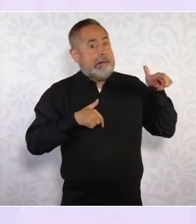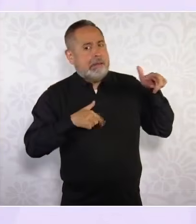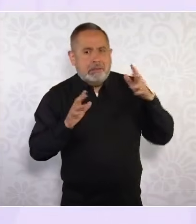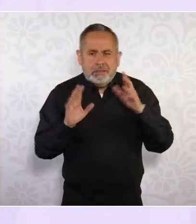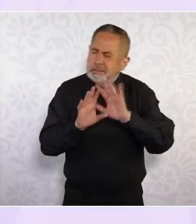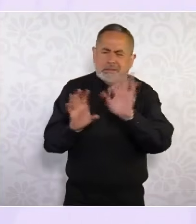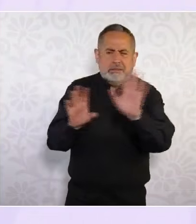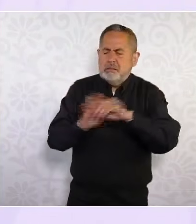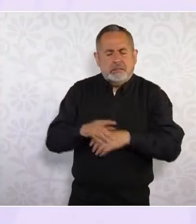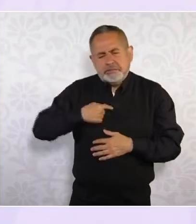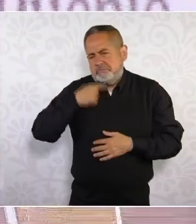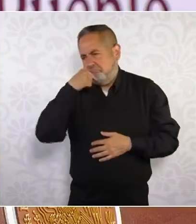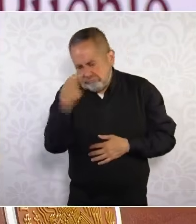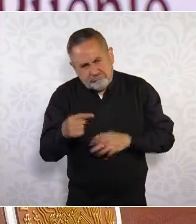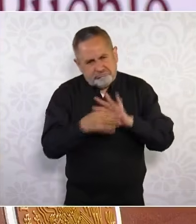un poco